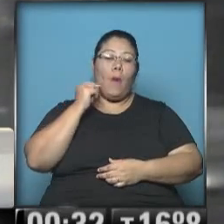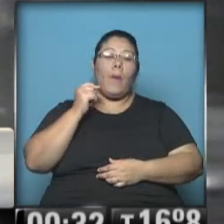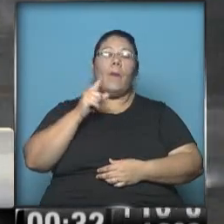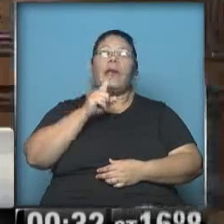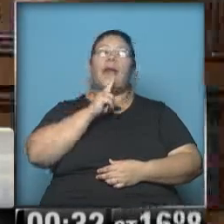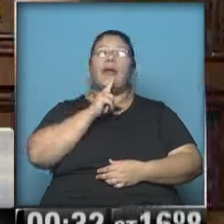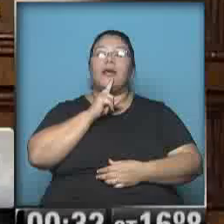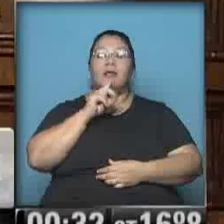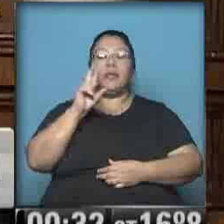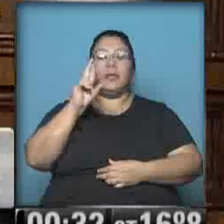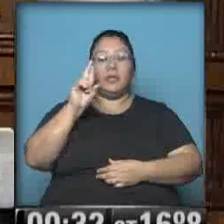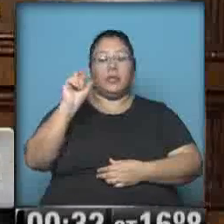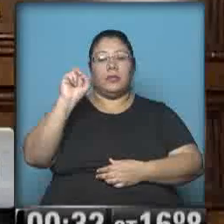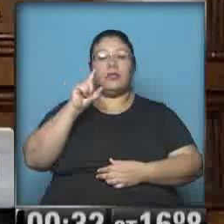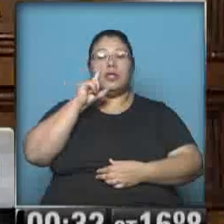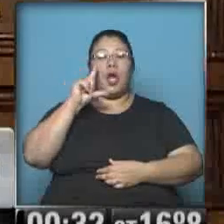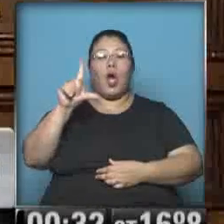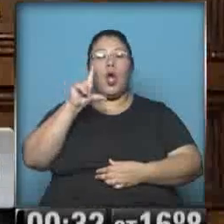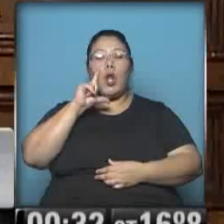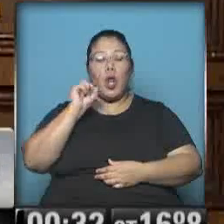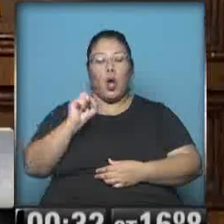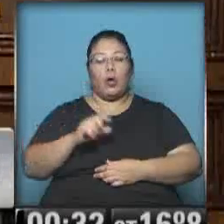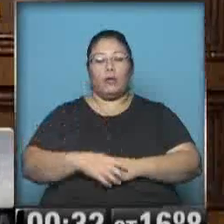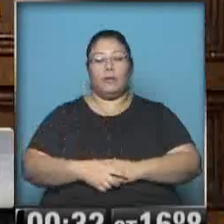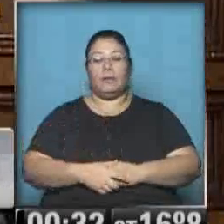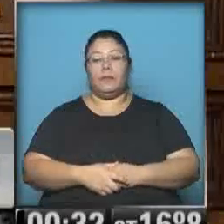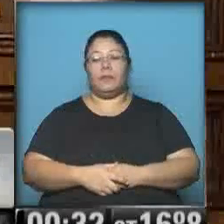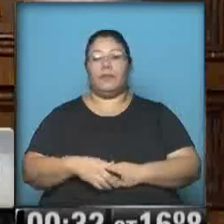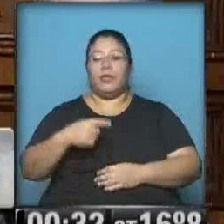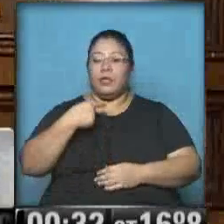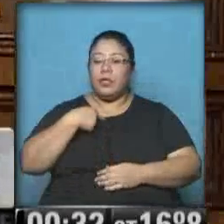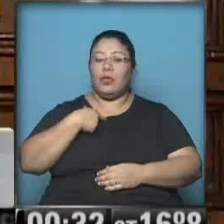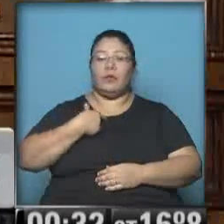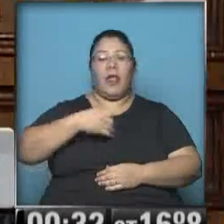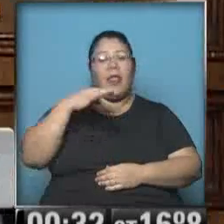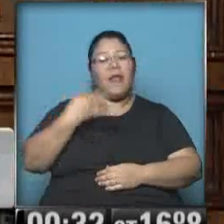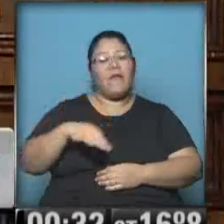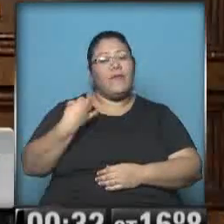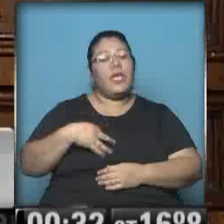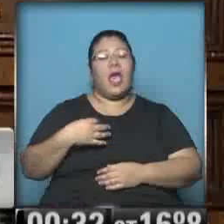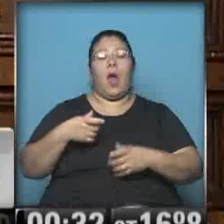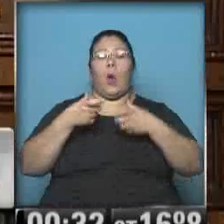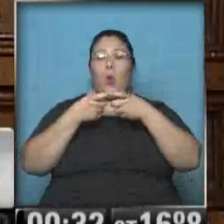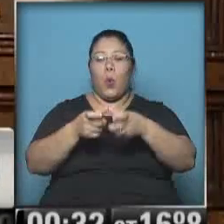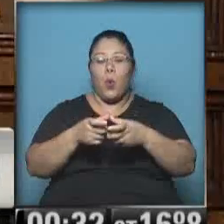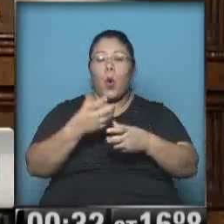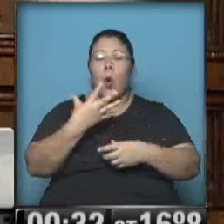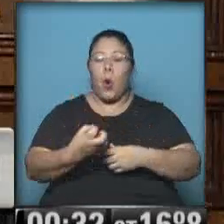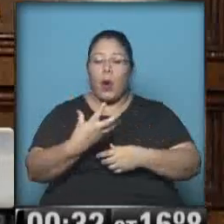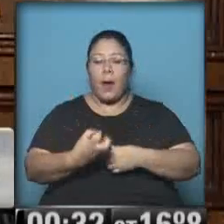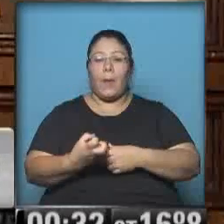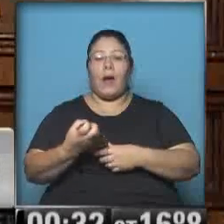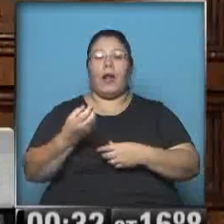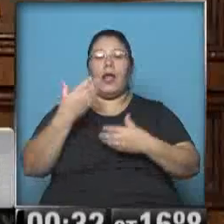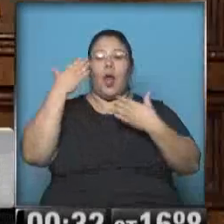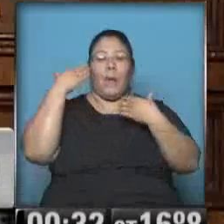alto, pese a que hubiese estado en cualquier otro proyecto. Yo tenía que grabar un disco homenaje a Aníbal Troilo, y pese a que se lo ha